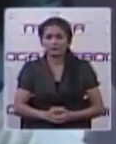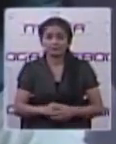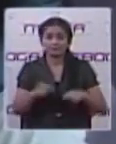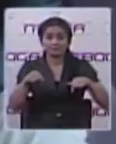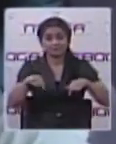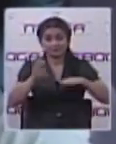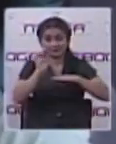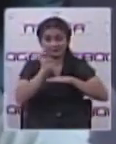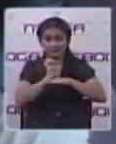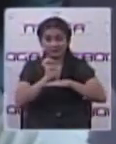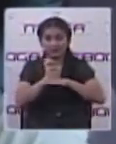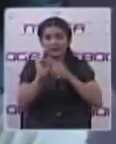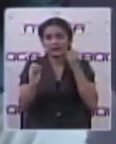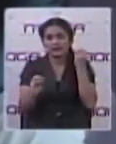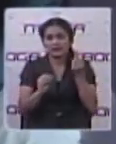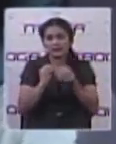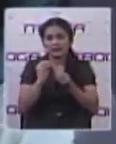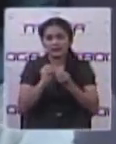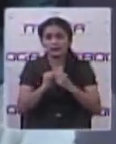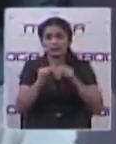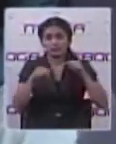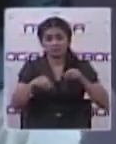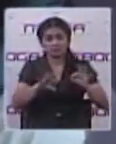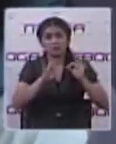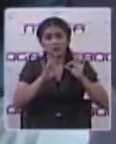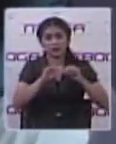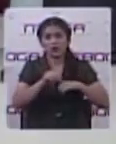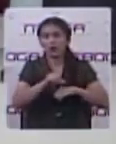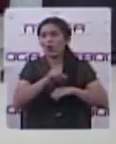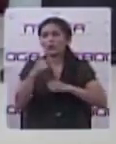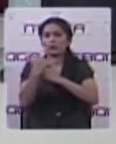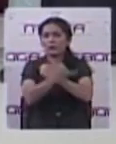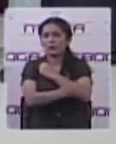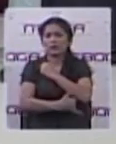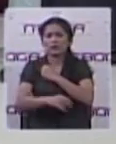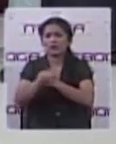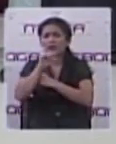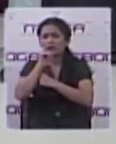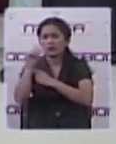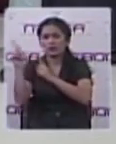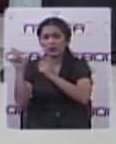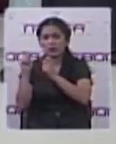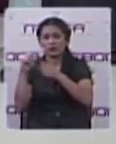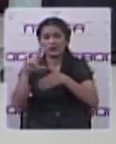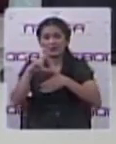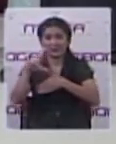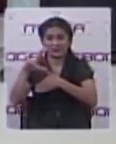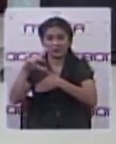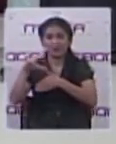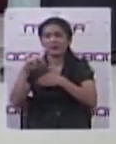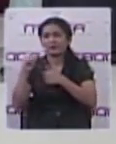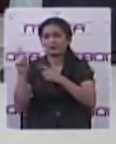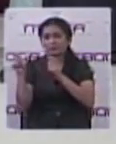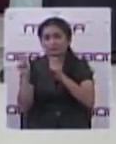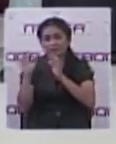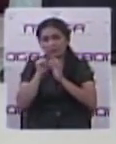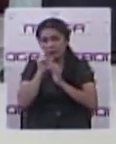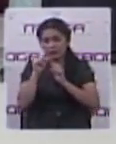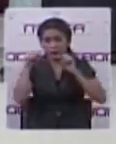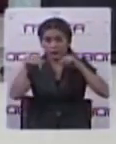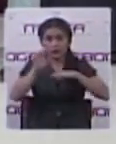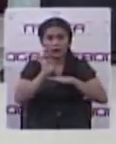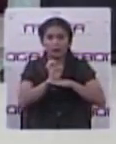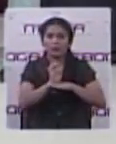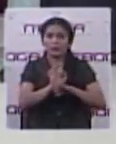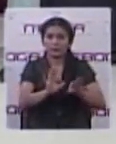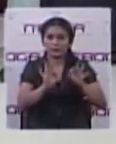en ese aspecto está más adelantado con respecto a muchos países en Latinoamérica, pero bueno, desafortunadamente no se